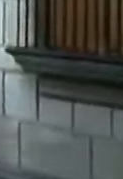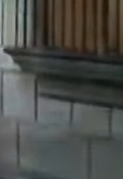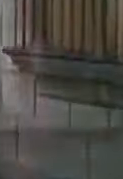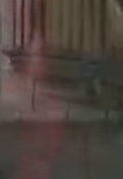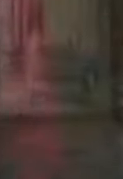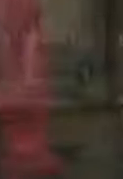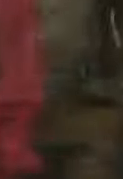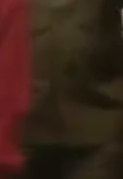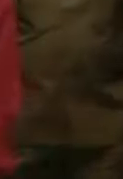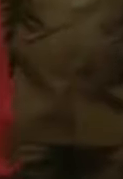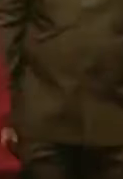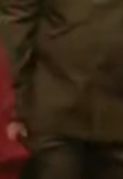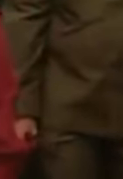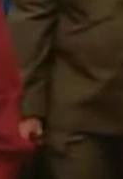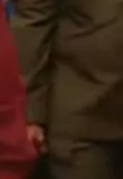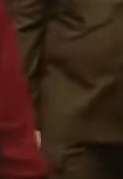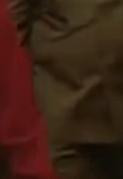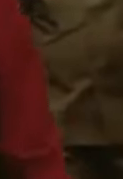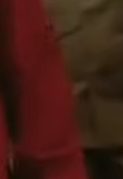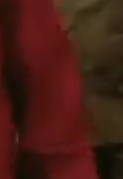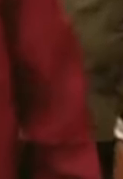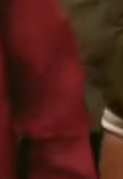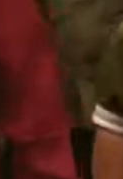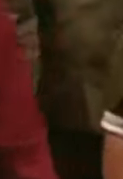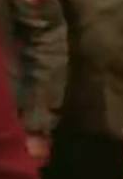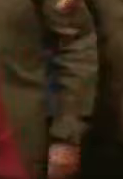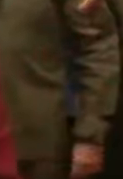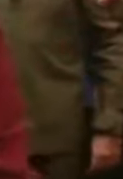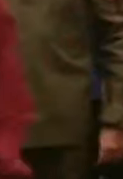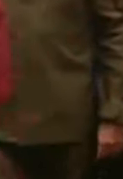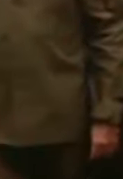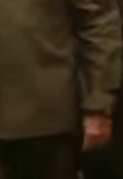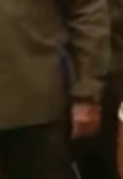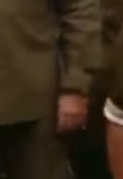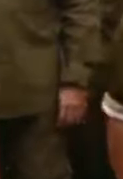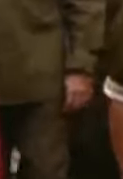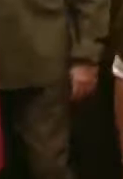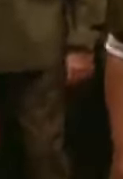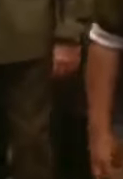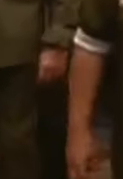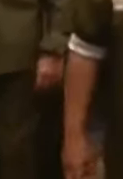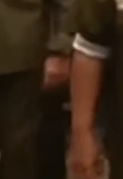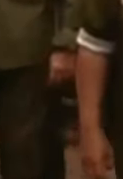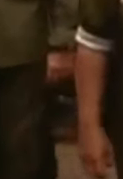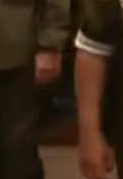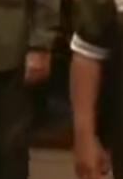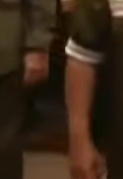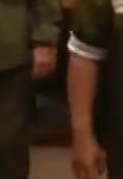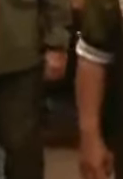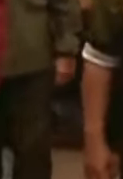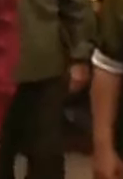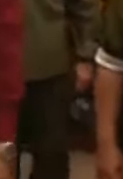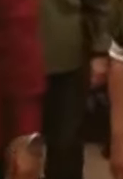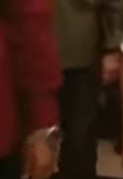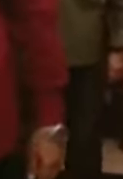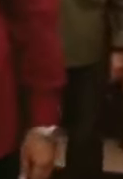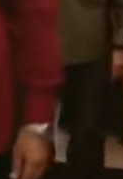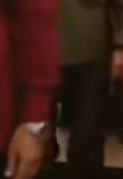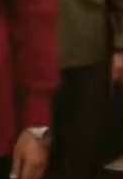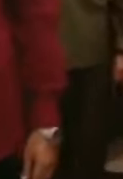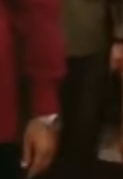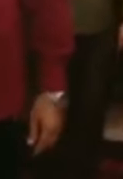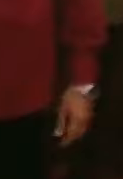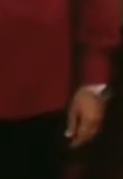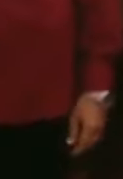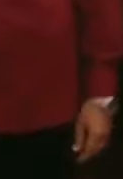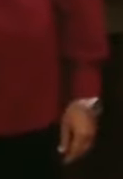Sí, muchísimas gracias por el contacto informativo que establecemos a esta hora justamente desde el Museo Bolivariano